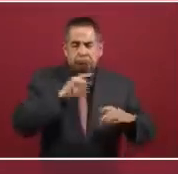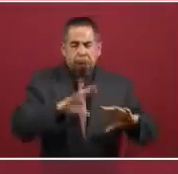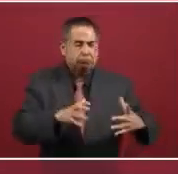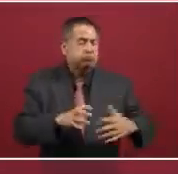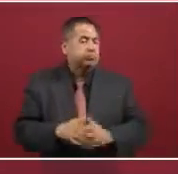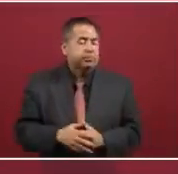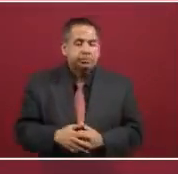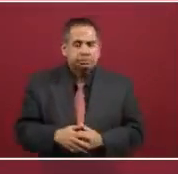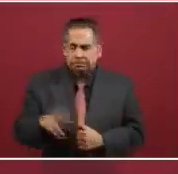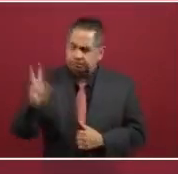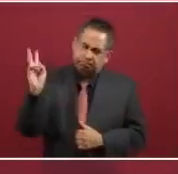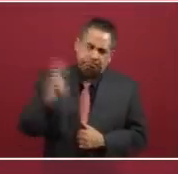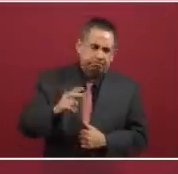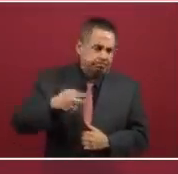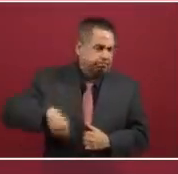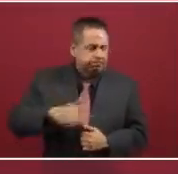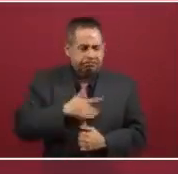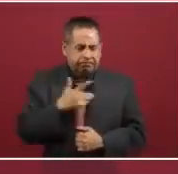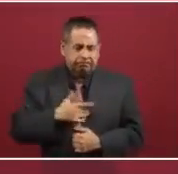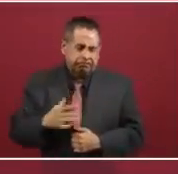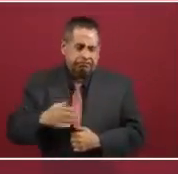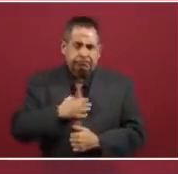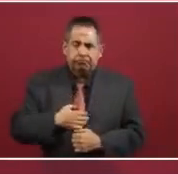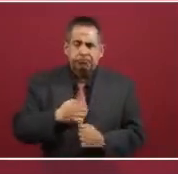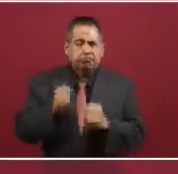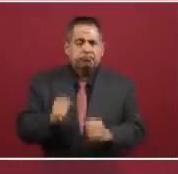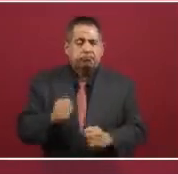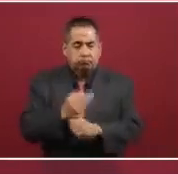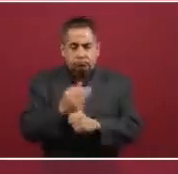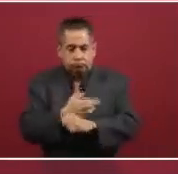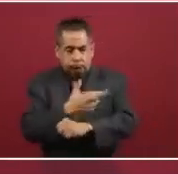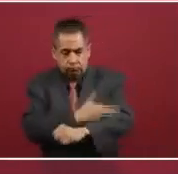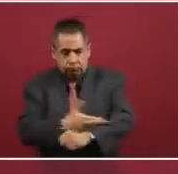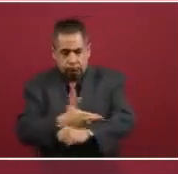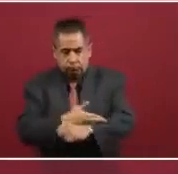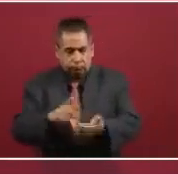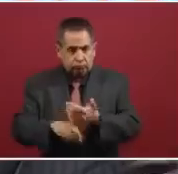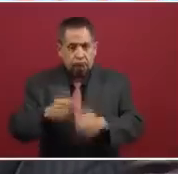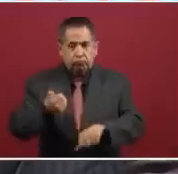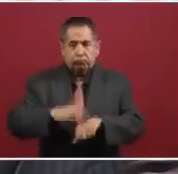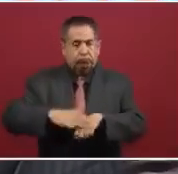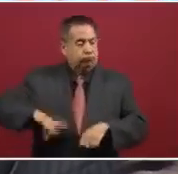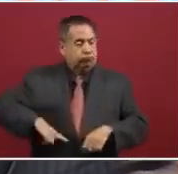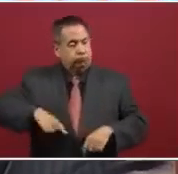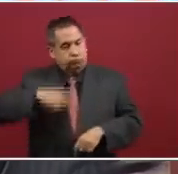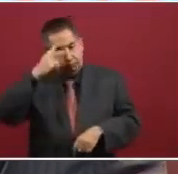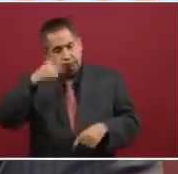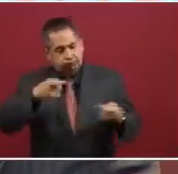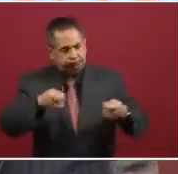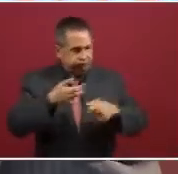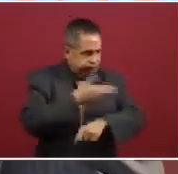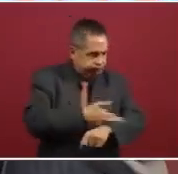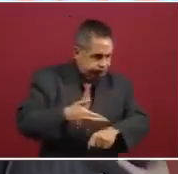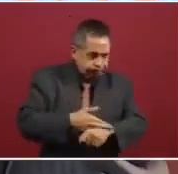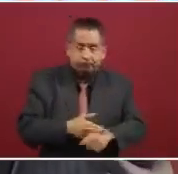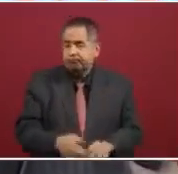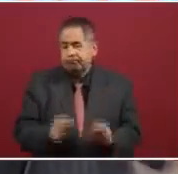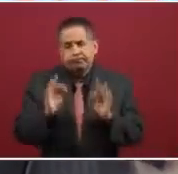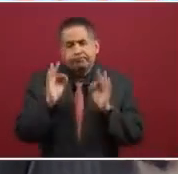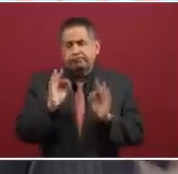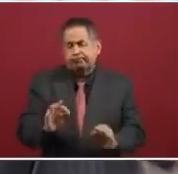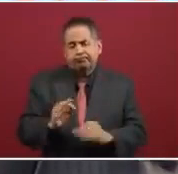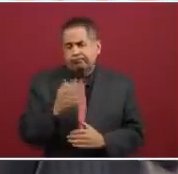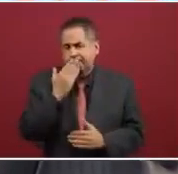Estamos muy convencidos que las medidas que está tomando la actual administración serán, sin